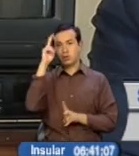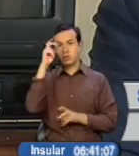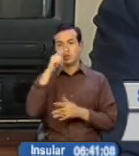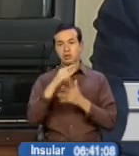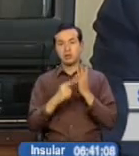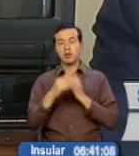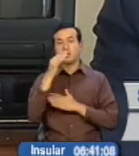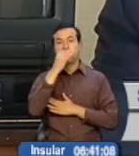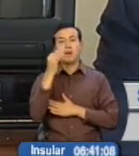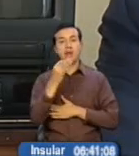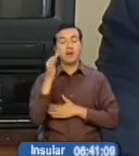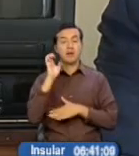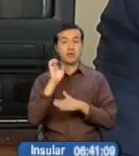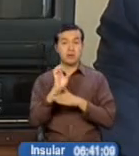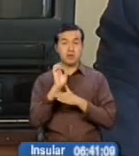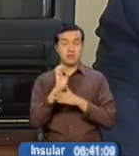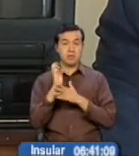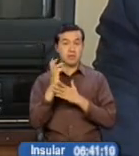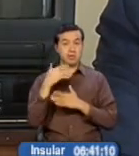de la realidad nacional,